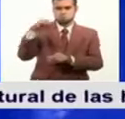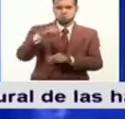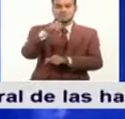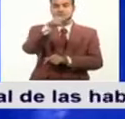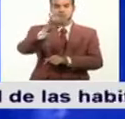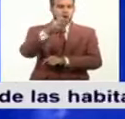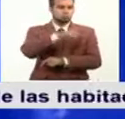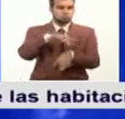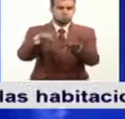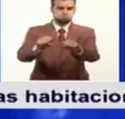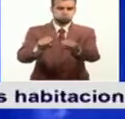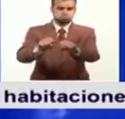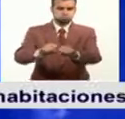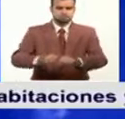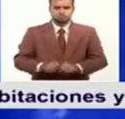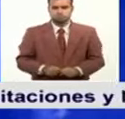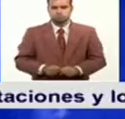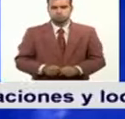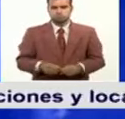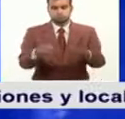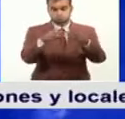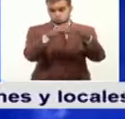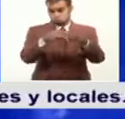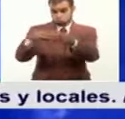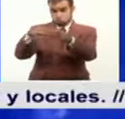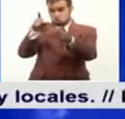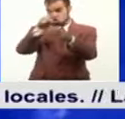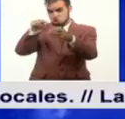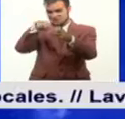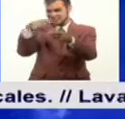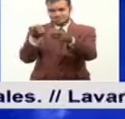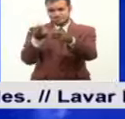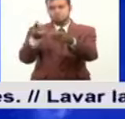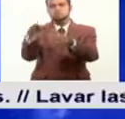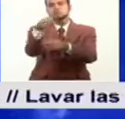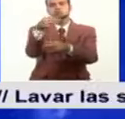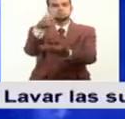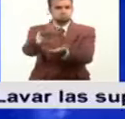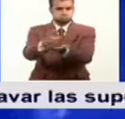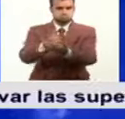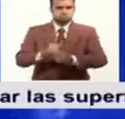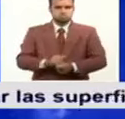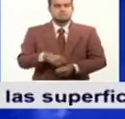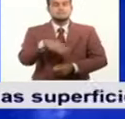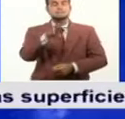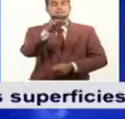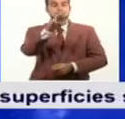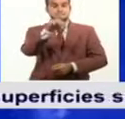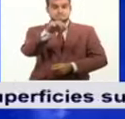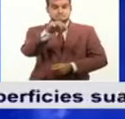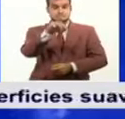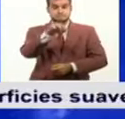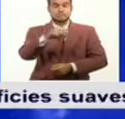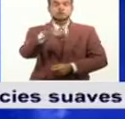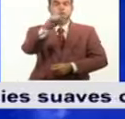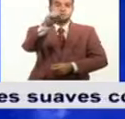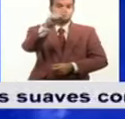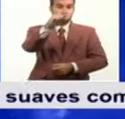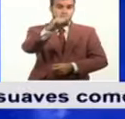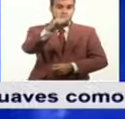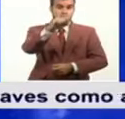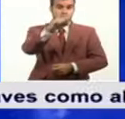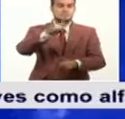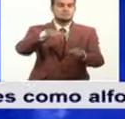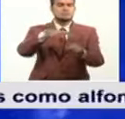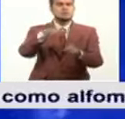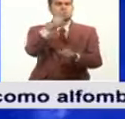ayer, 12 del municipio de Holguín y de Mayorí y Cacocún, 1 de cada uno, y Calixto García